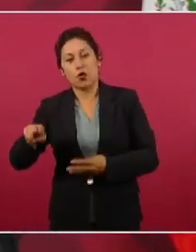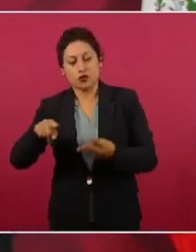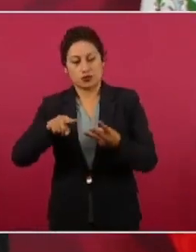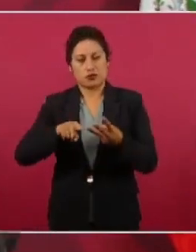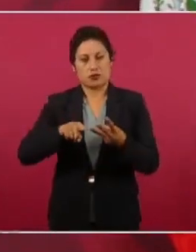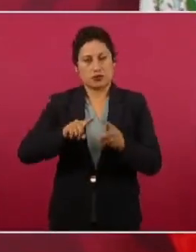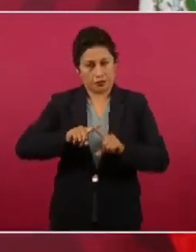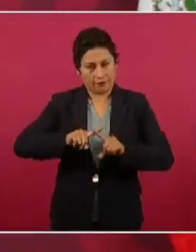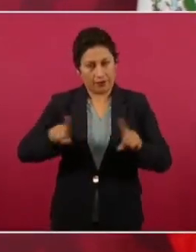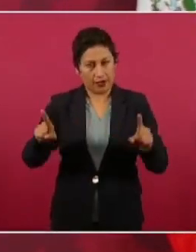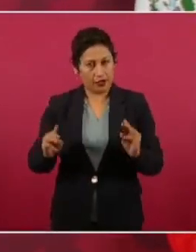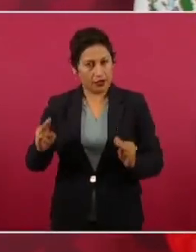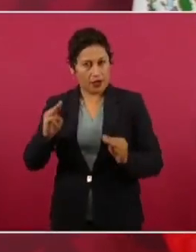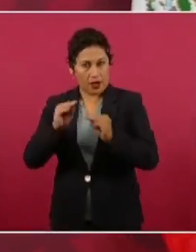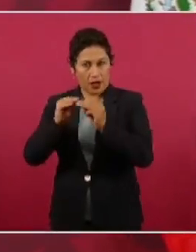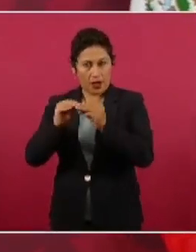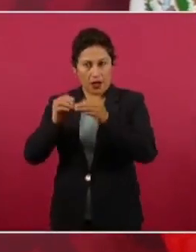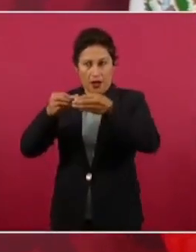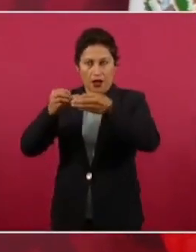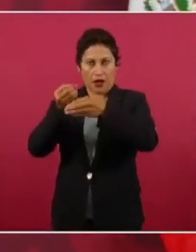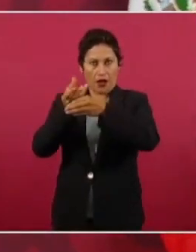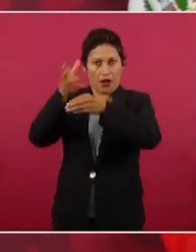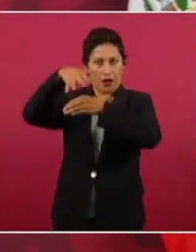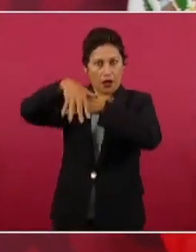Entonces, pero